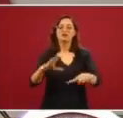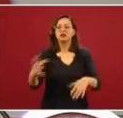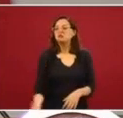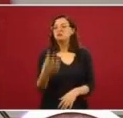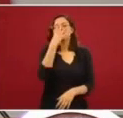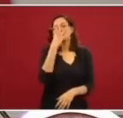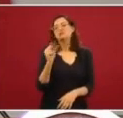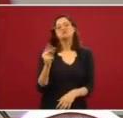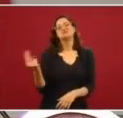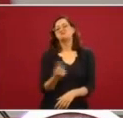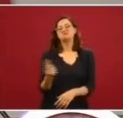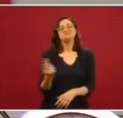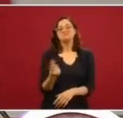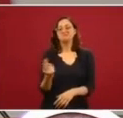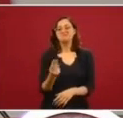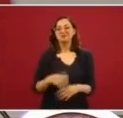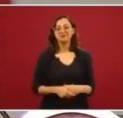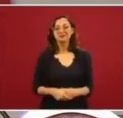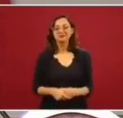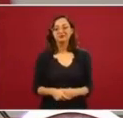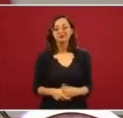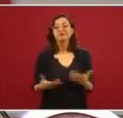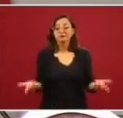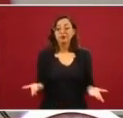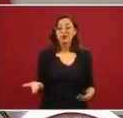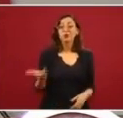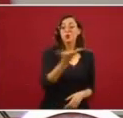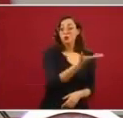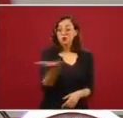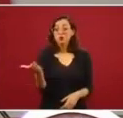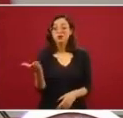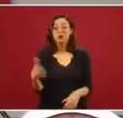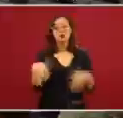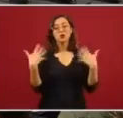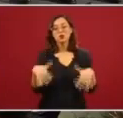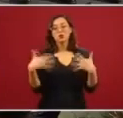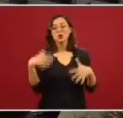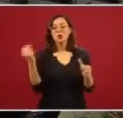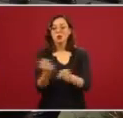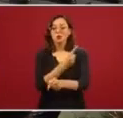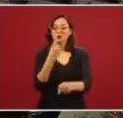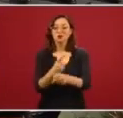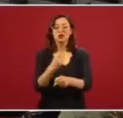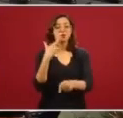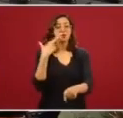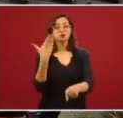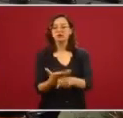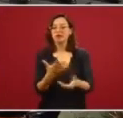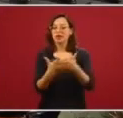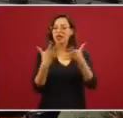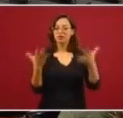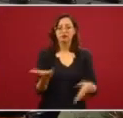son necesarias para todos en ese sentido creo que ustedes tienen una tremenda oportunidad una gran responsabilidad para